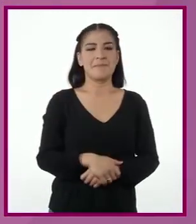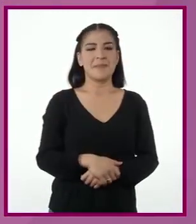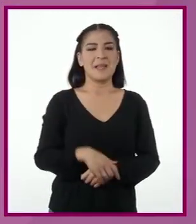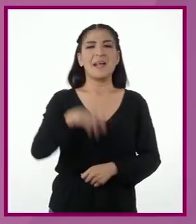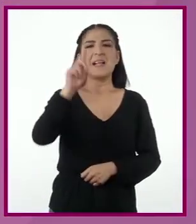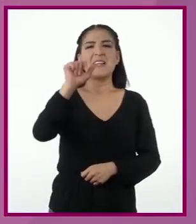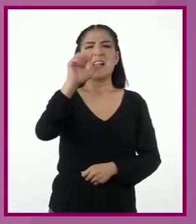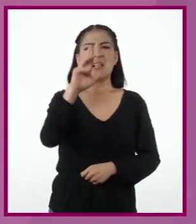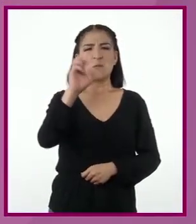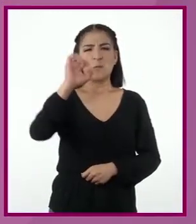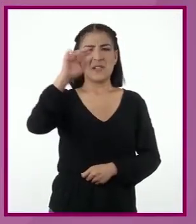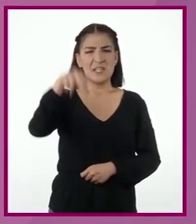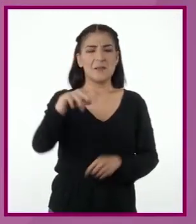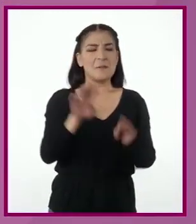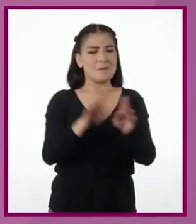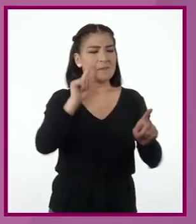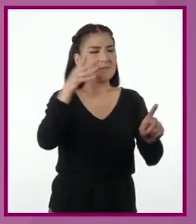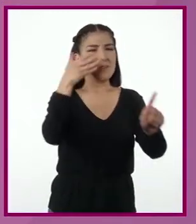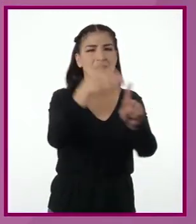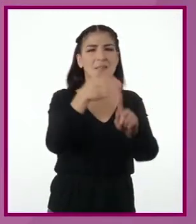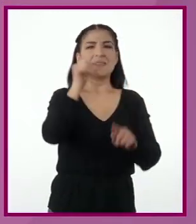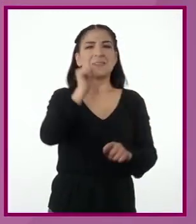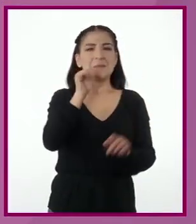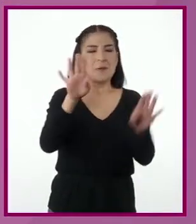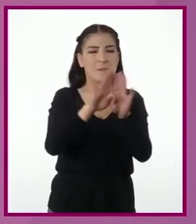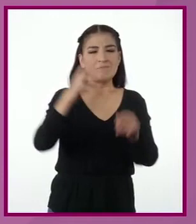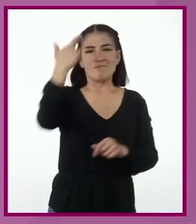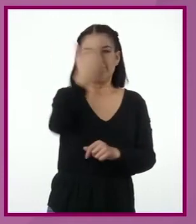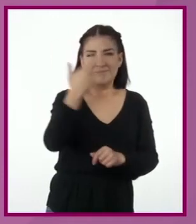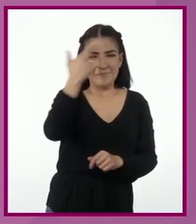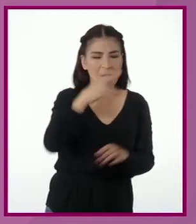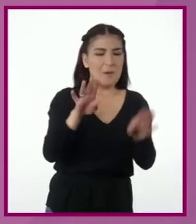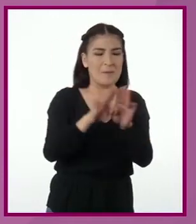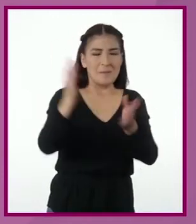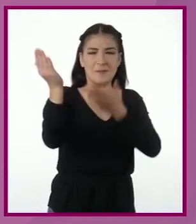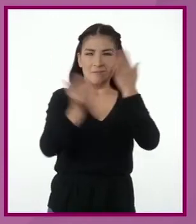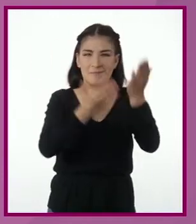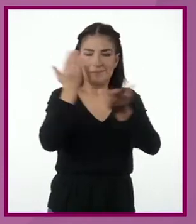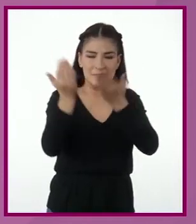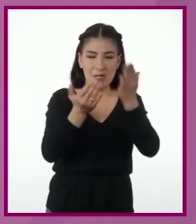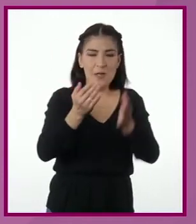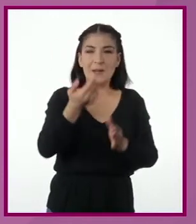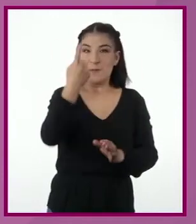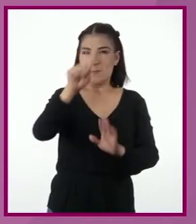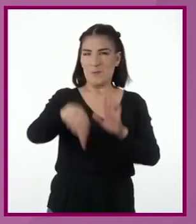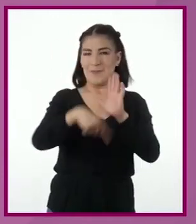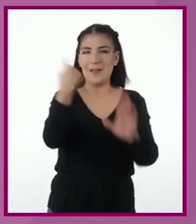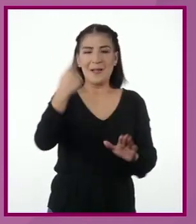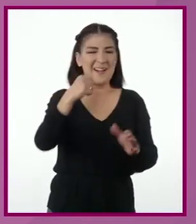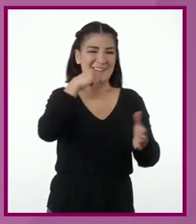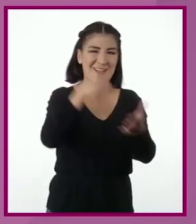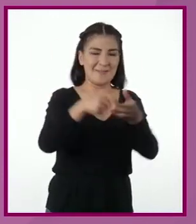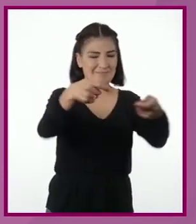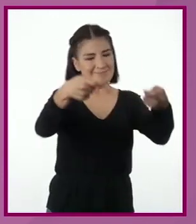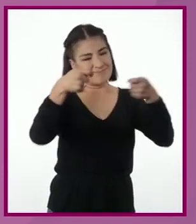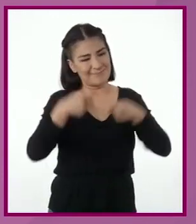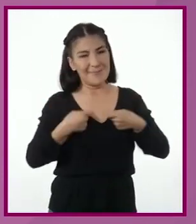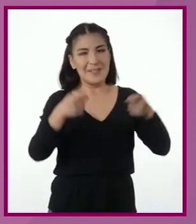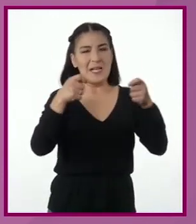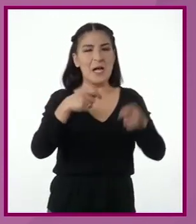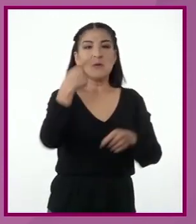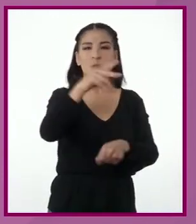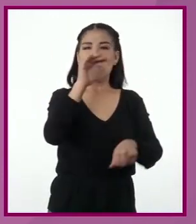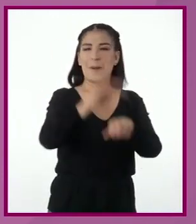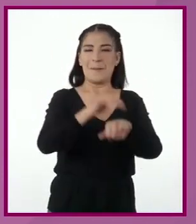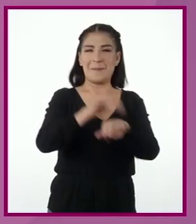dedicaba celosamente sus mañanas a reflexionar y escribir en su estudio. Un buen día, entre las cartas, se encontró con una de su gran amigo